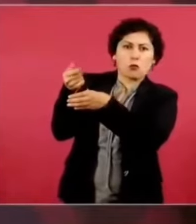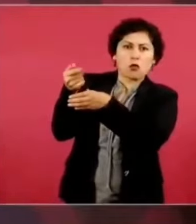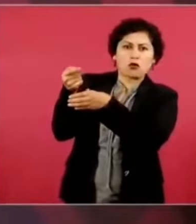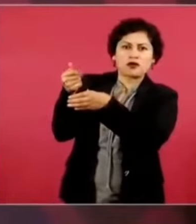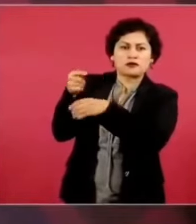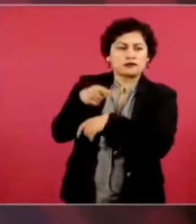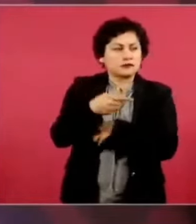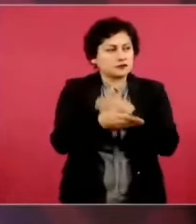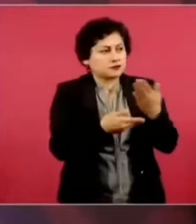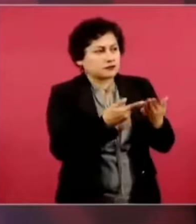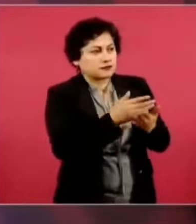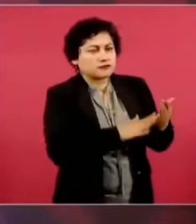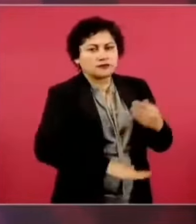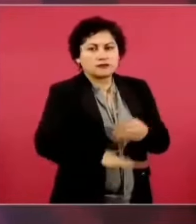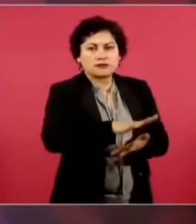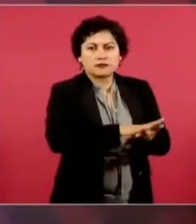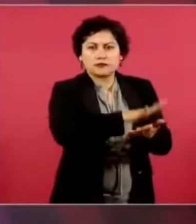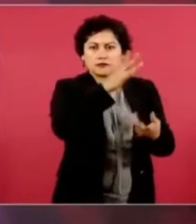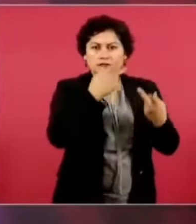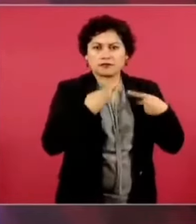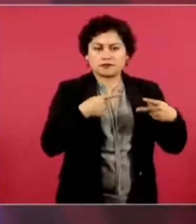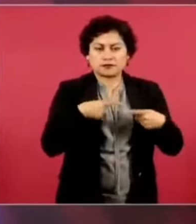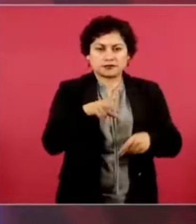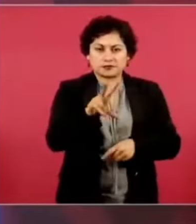les paga todo esto?